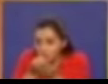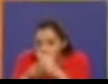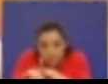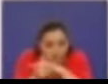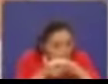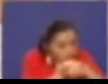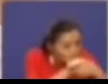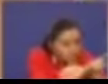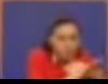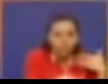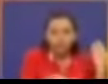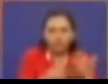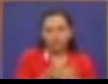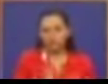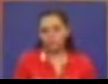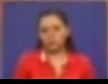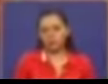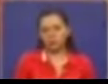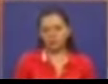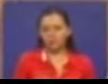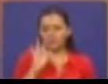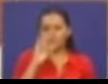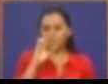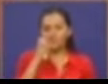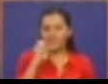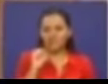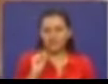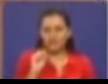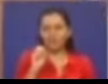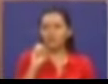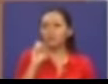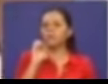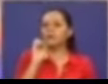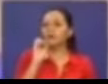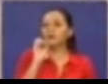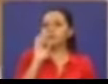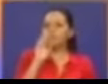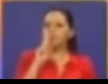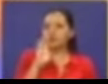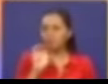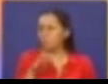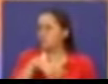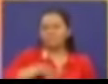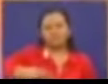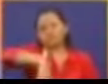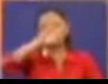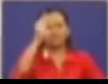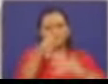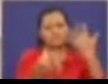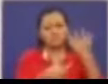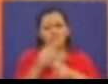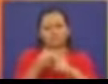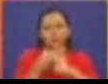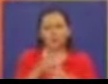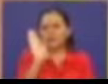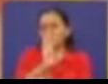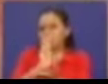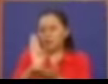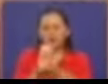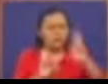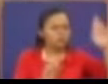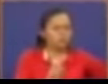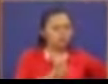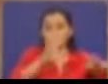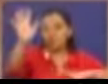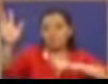4, pero están en 400 lados. En AFESE, en AUNE, puro membrete, ¿no? En la Confederación ni sé cuánto, etc. Y también en los barrios del sur, que nos